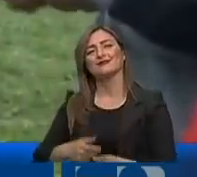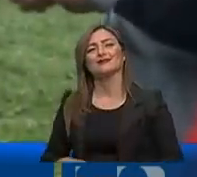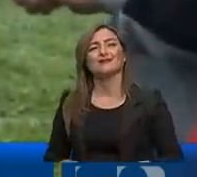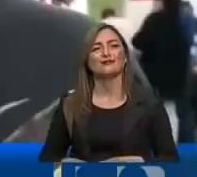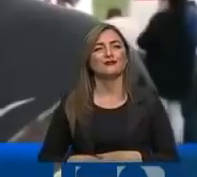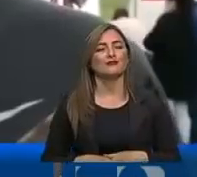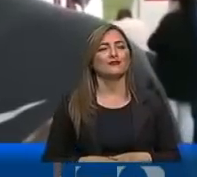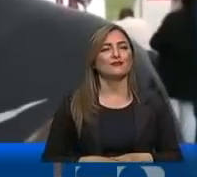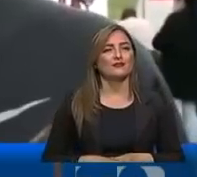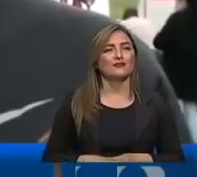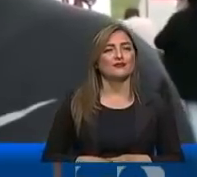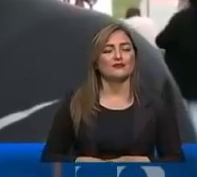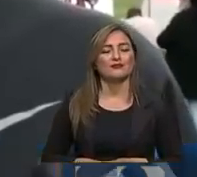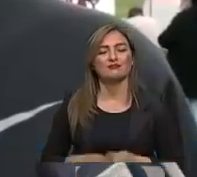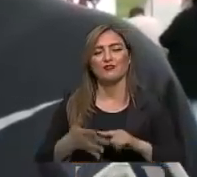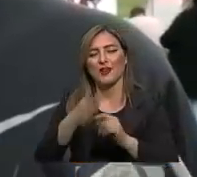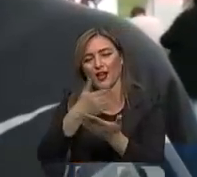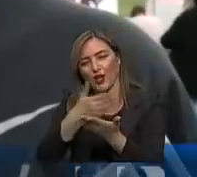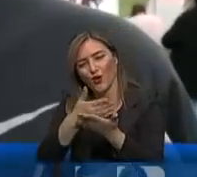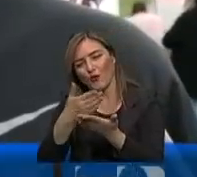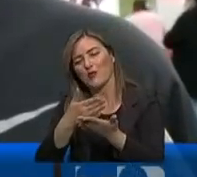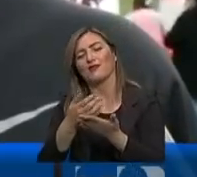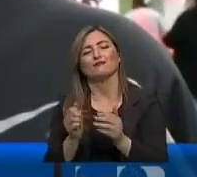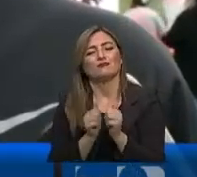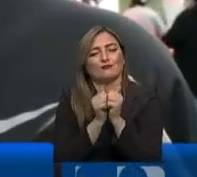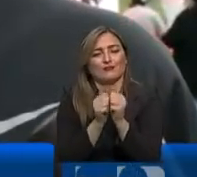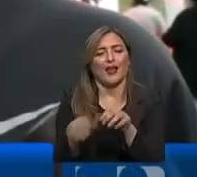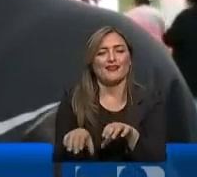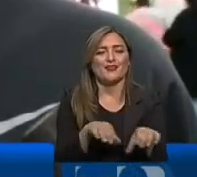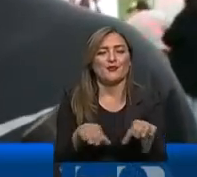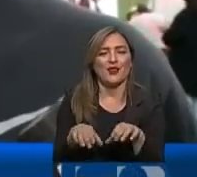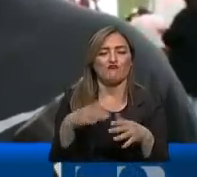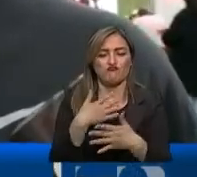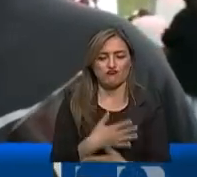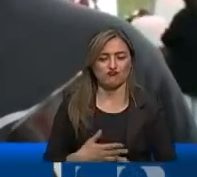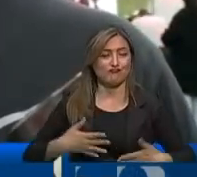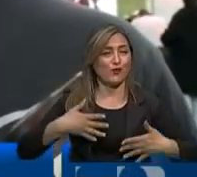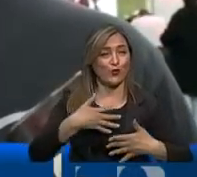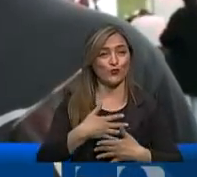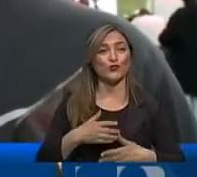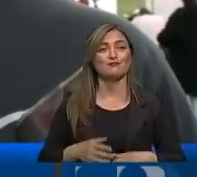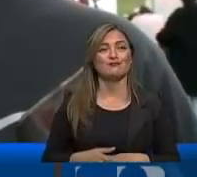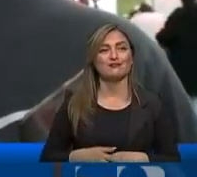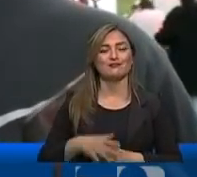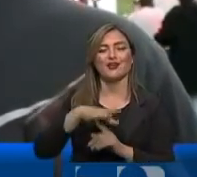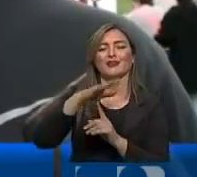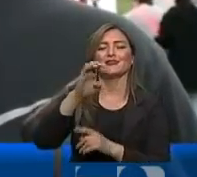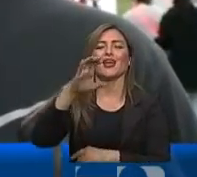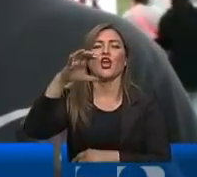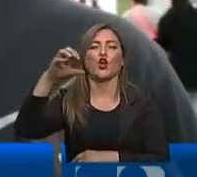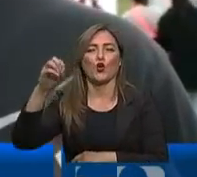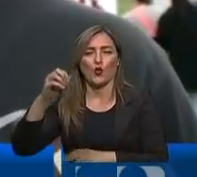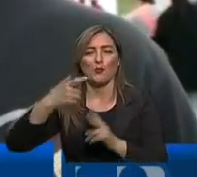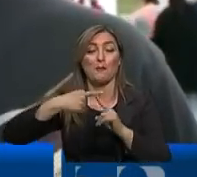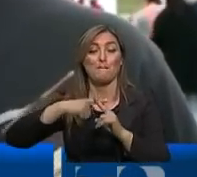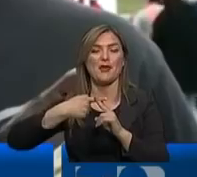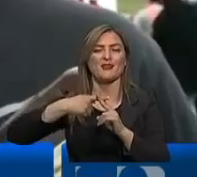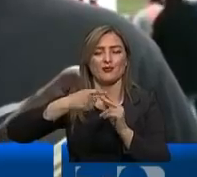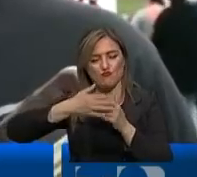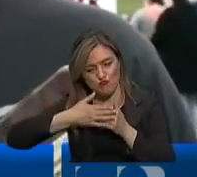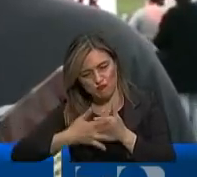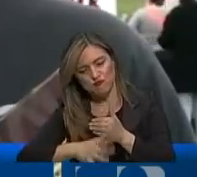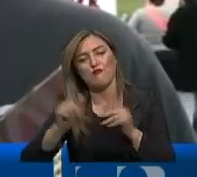provincia. Esta feria gastronómica, unida con actividades recreativas en el Ecoparque, marca el inicio de las